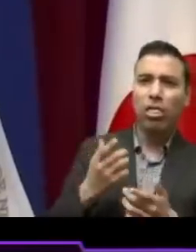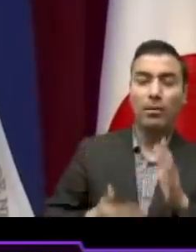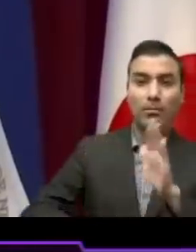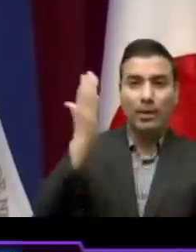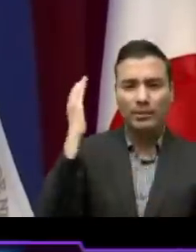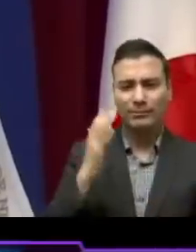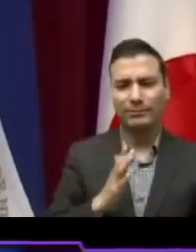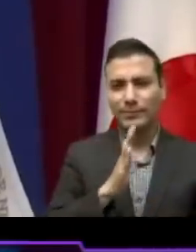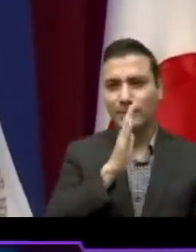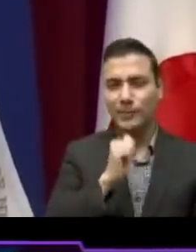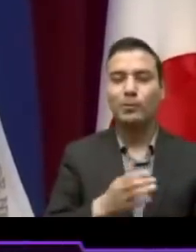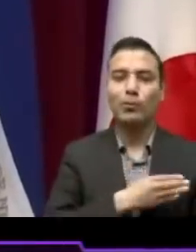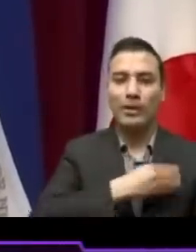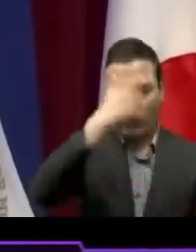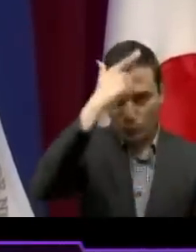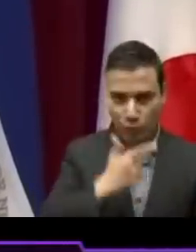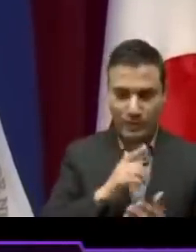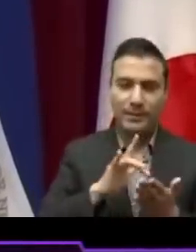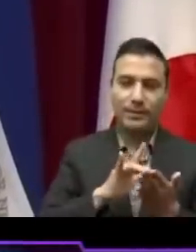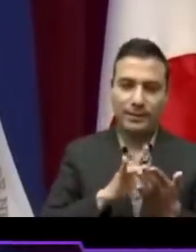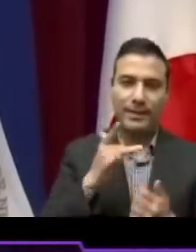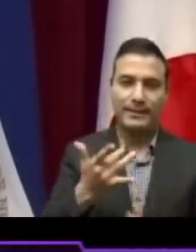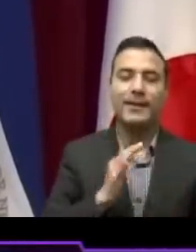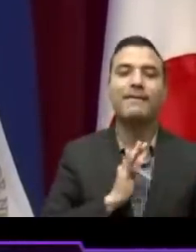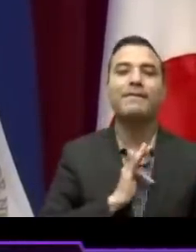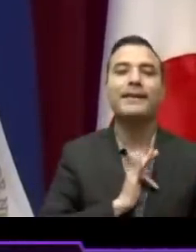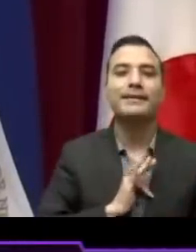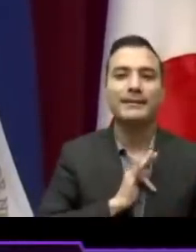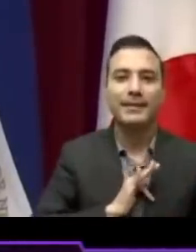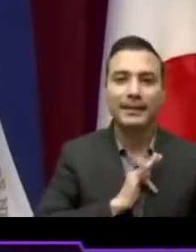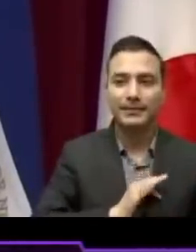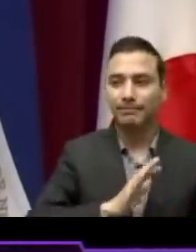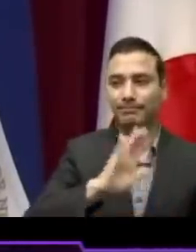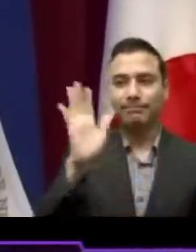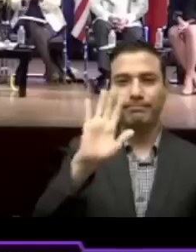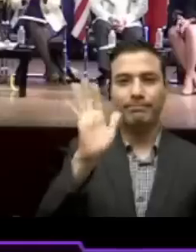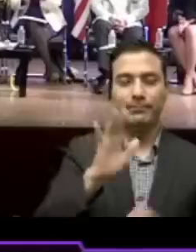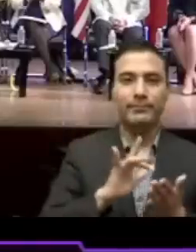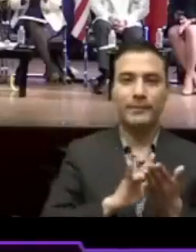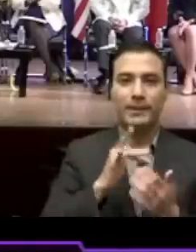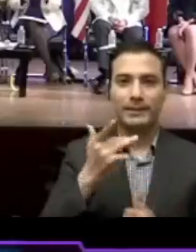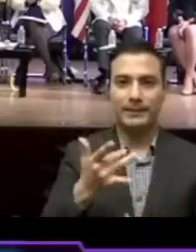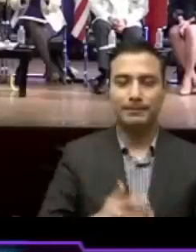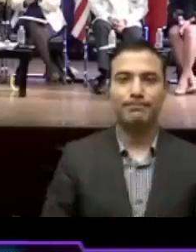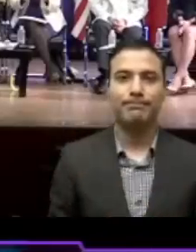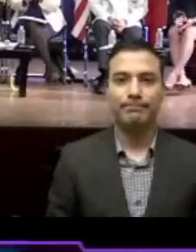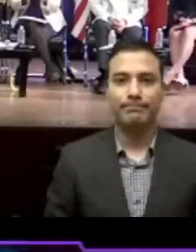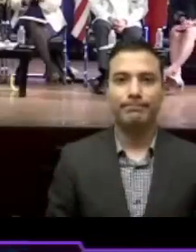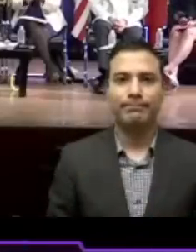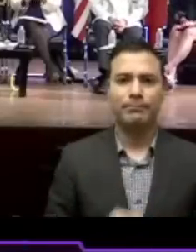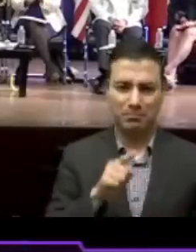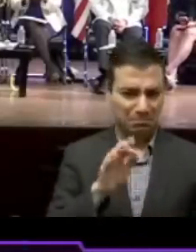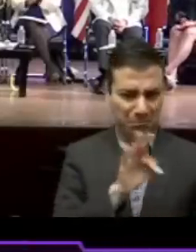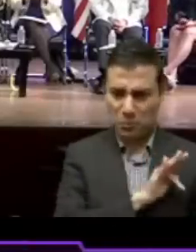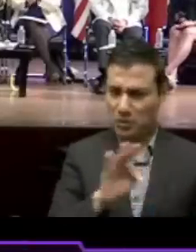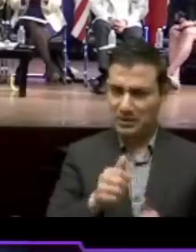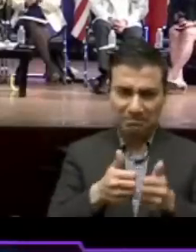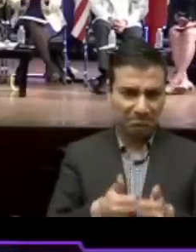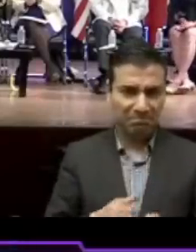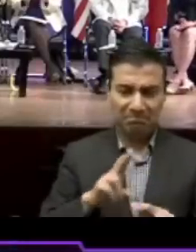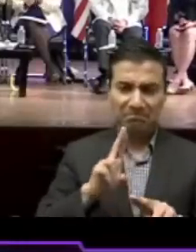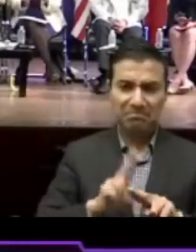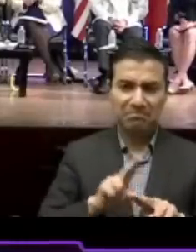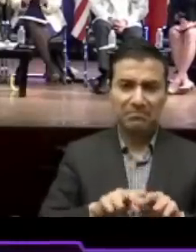Buenas noches Gracias hasta luego Felicidades Adiós gracias Estás invitado a quedarte Pero bueno